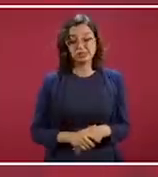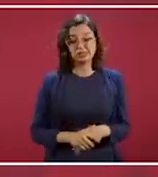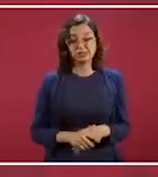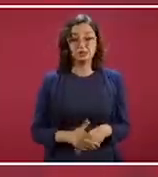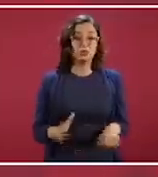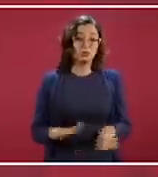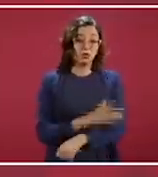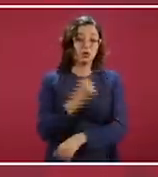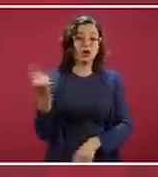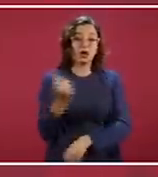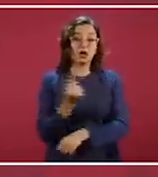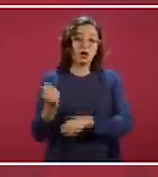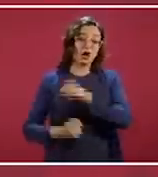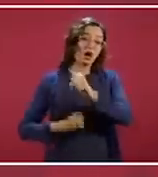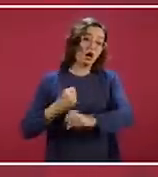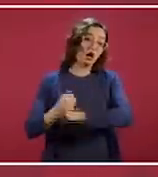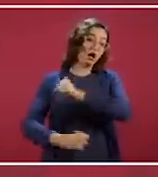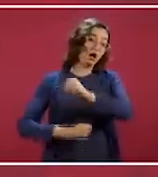siglos.